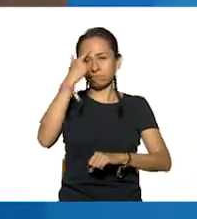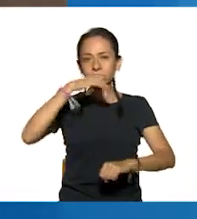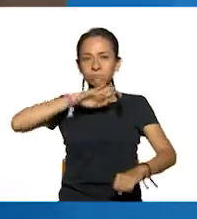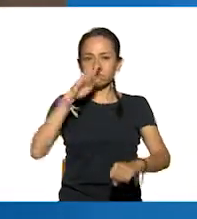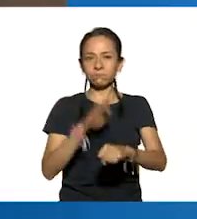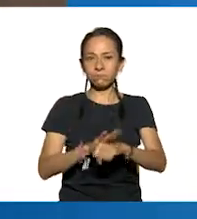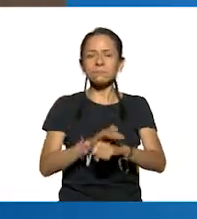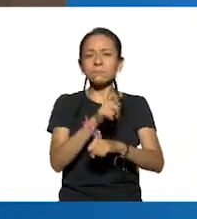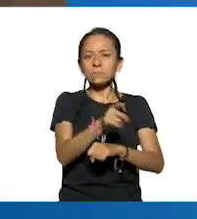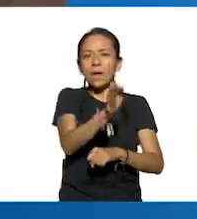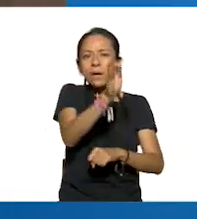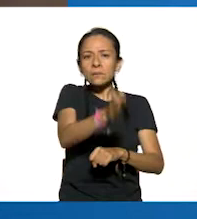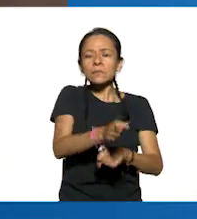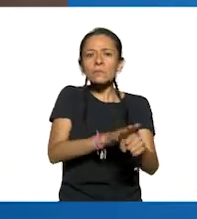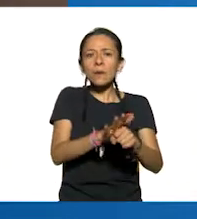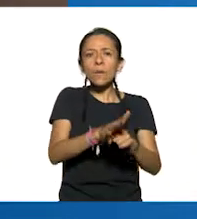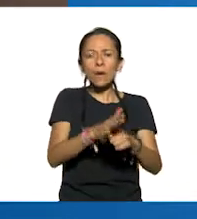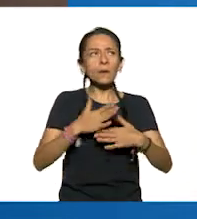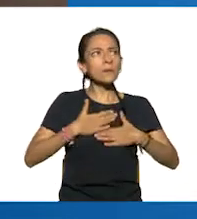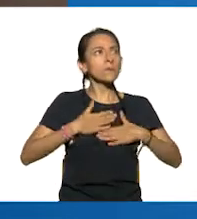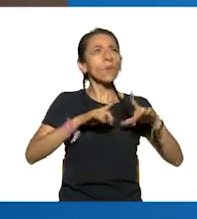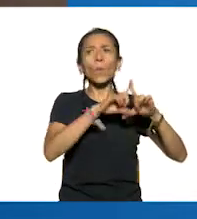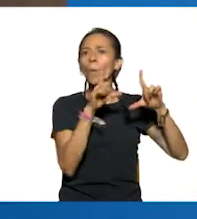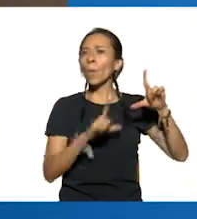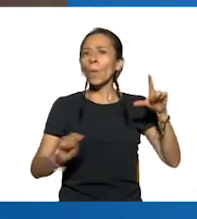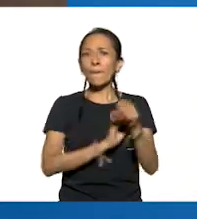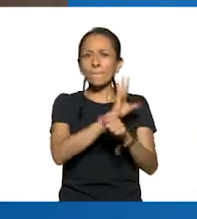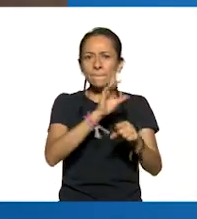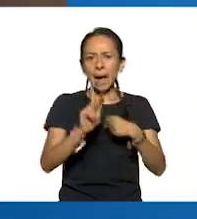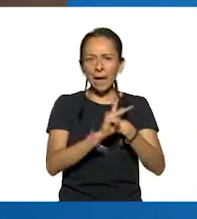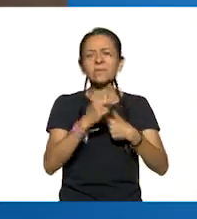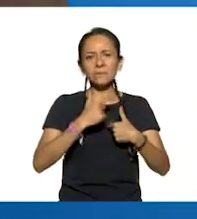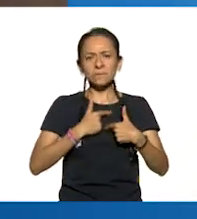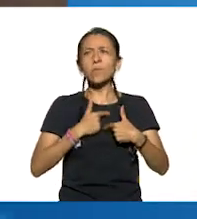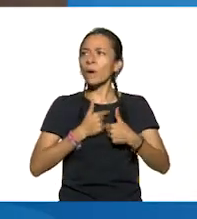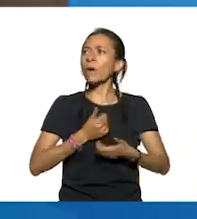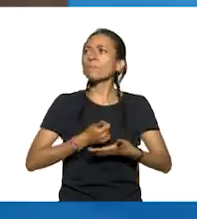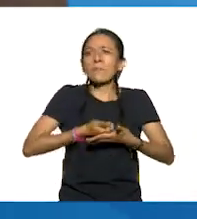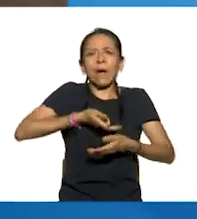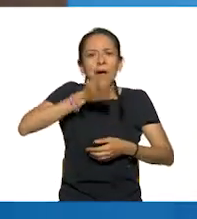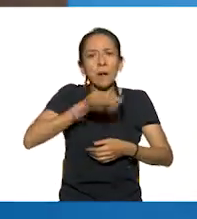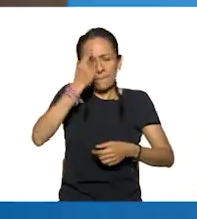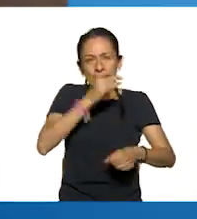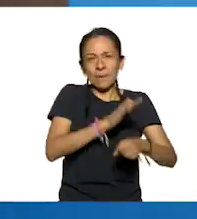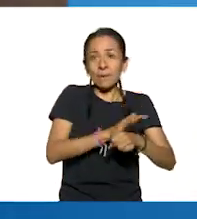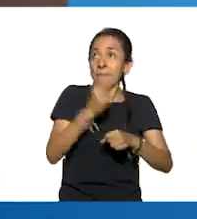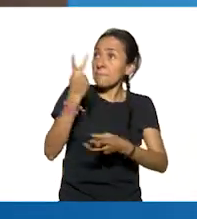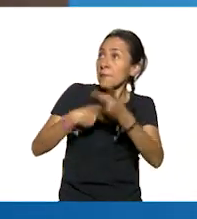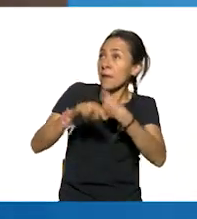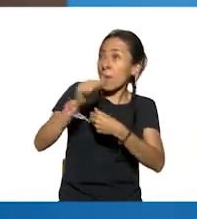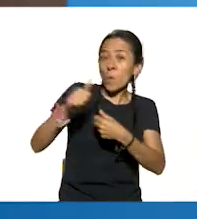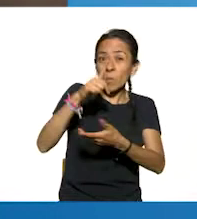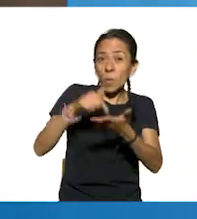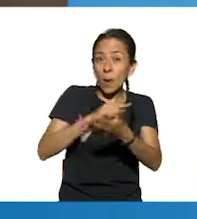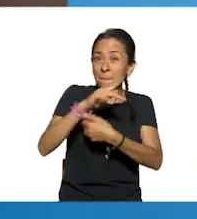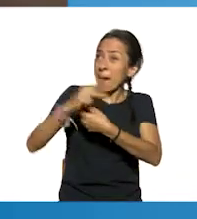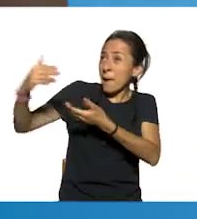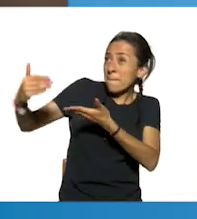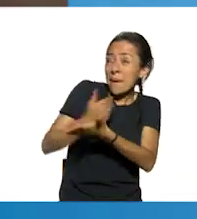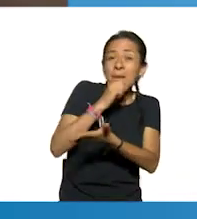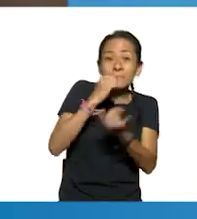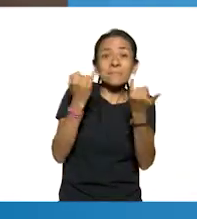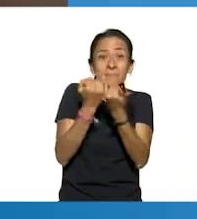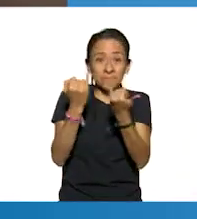la defensa nacional frente a la intervención extranjera, frente a la alianza de